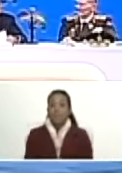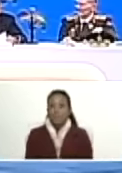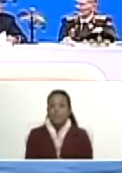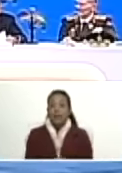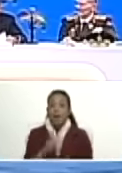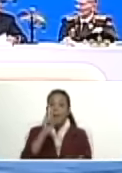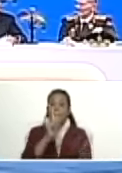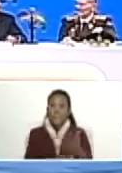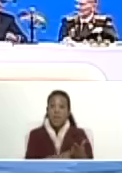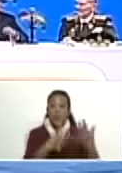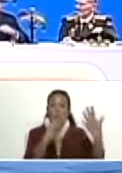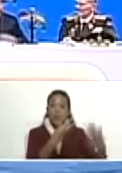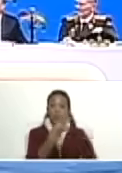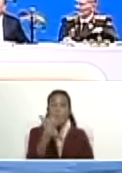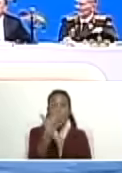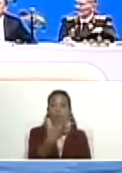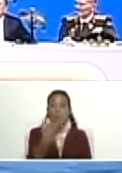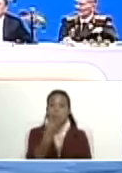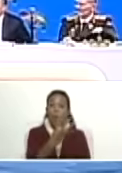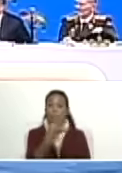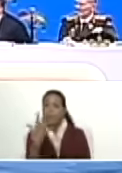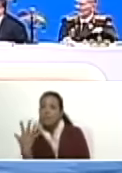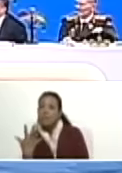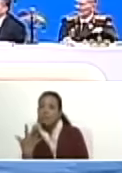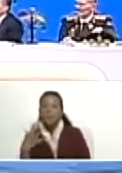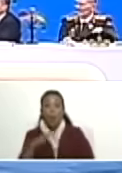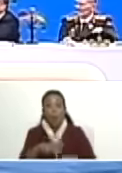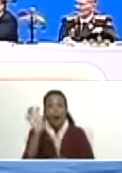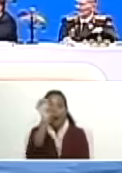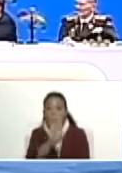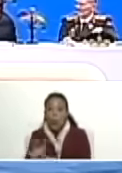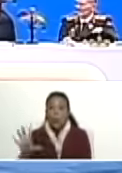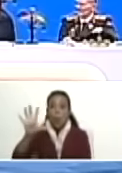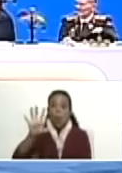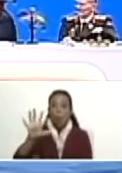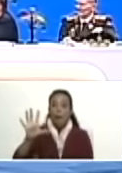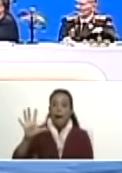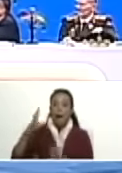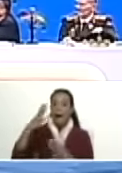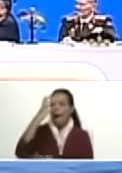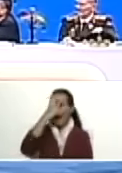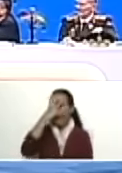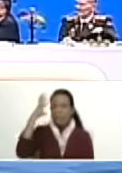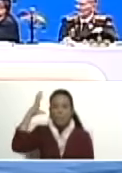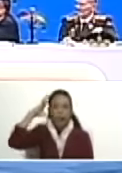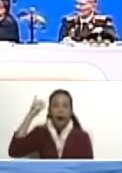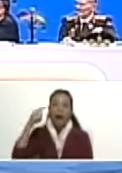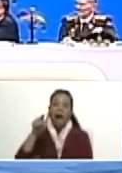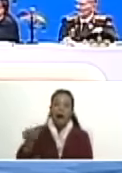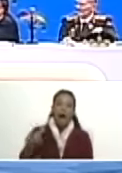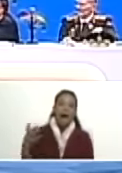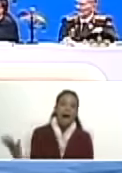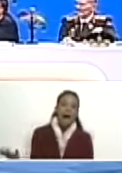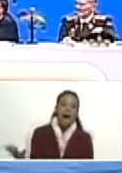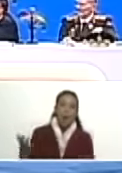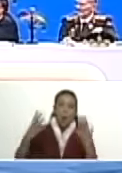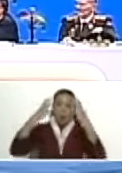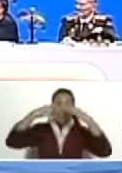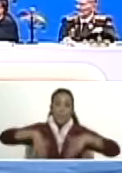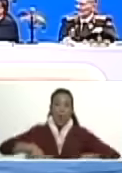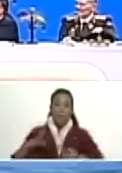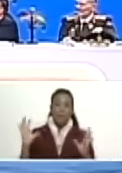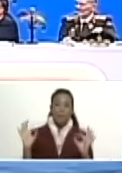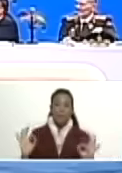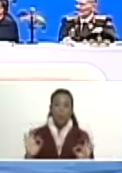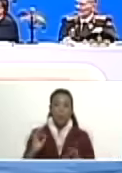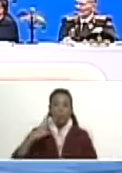de 1945 los imperios europeos empezaron a desmoronarse y pierden su capacidad de imponer sus intereses por vía